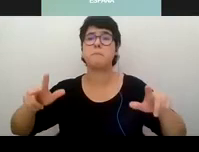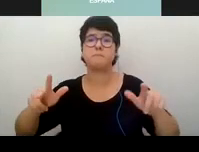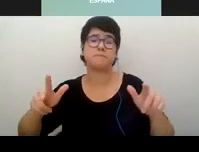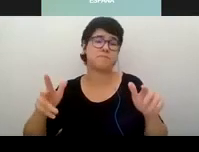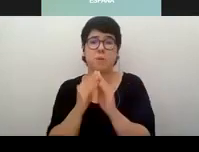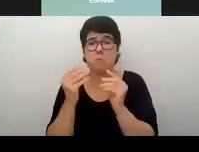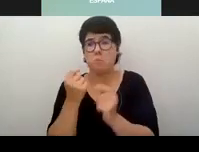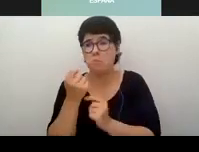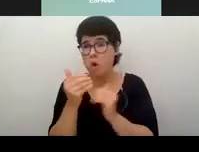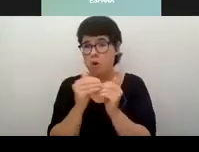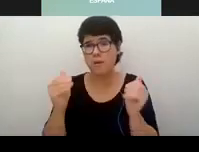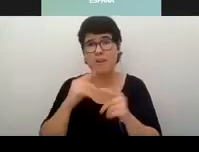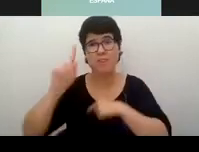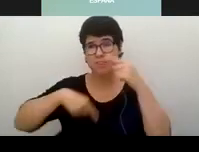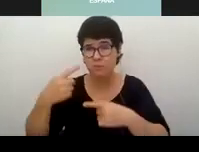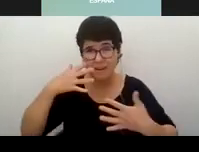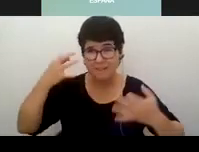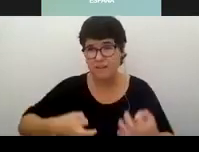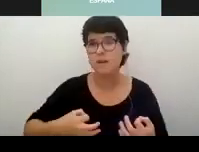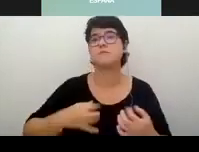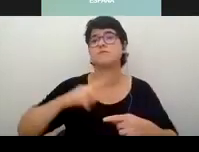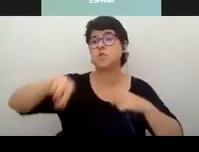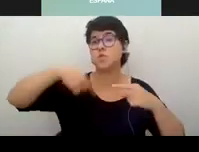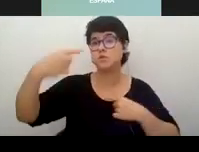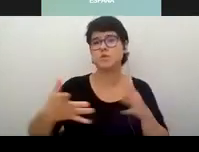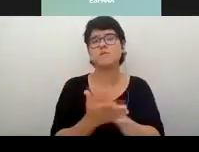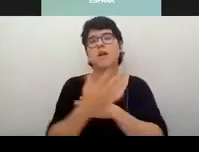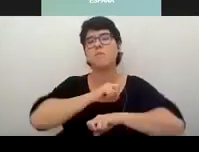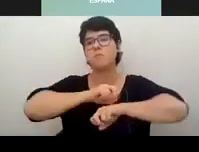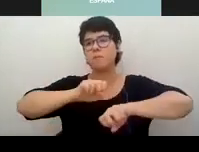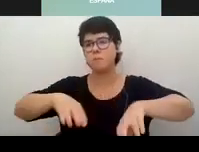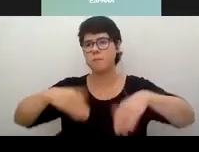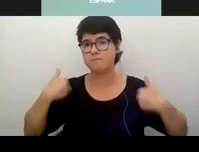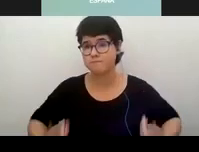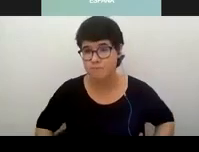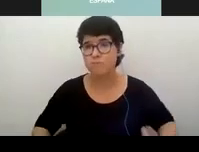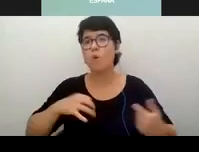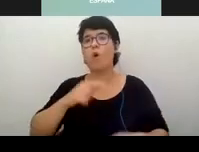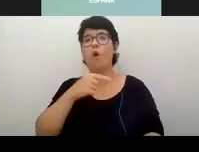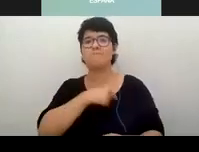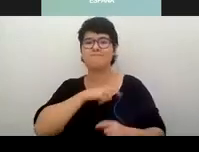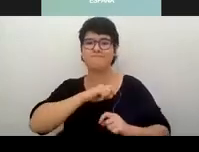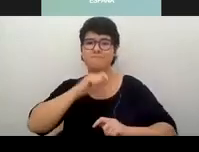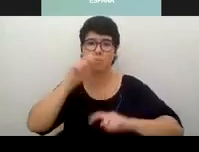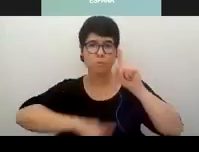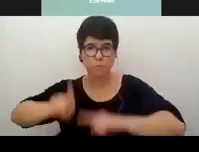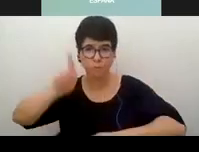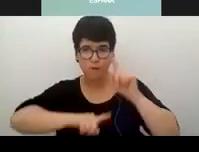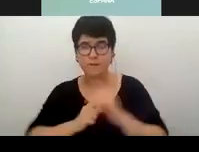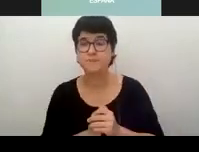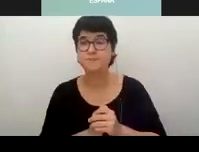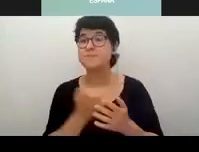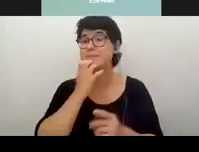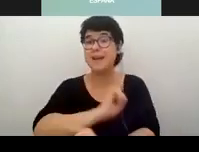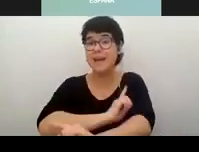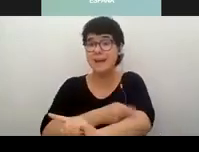nivel cardiovascular, como decimos, o a nivel neurodegenerativo. Si el ejercicio además lo practicamos a diario, mejora la